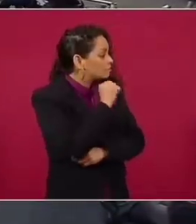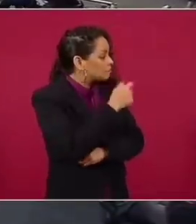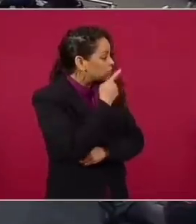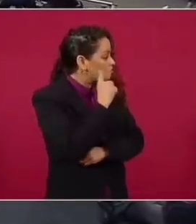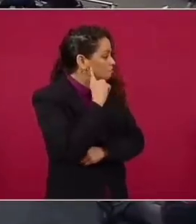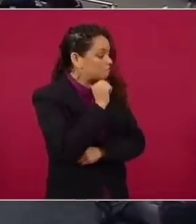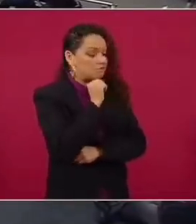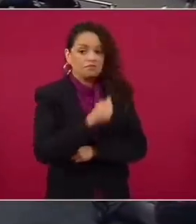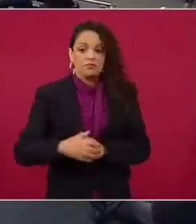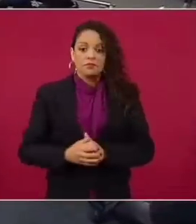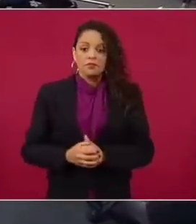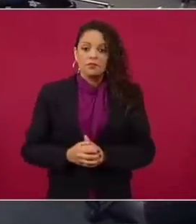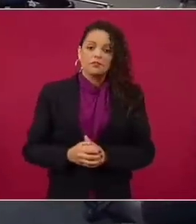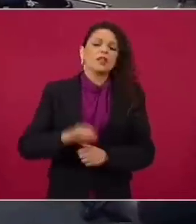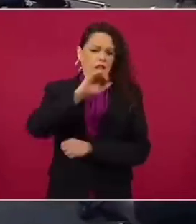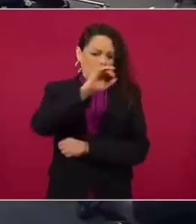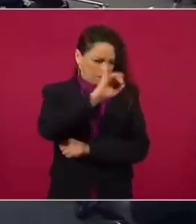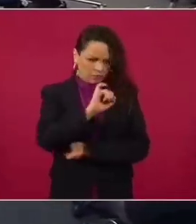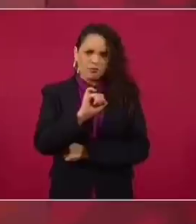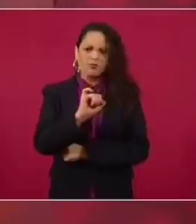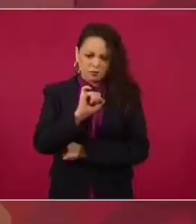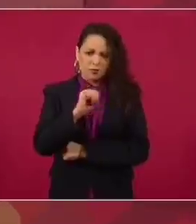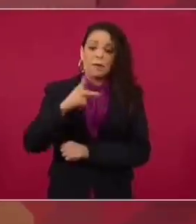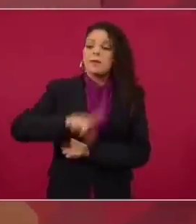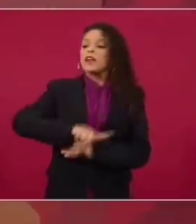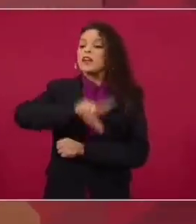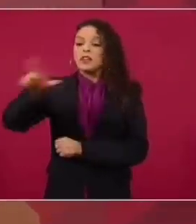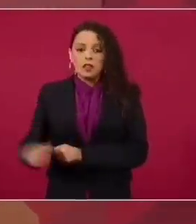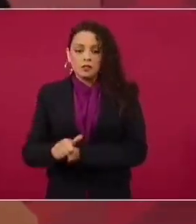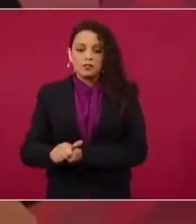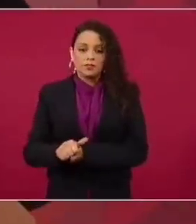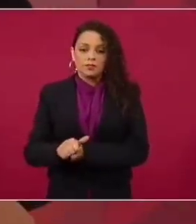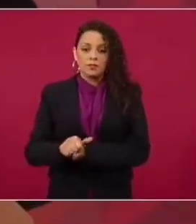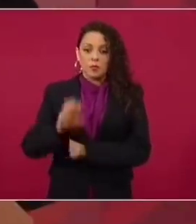Sí, con Eumex. Pero luego viene OHL.